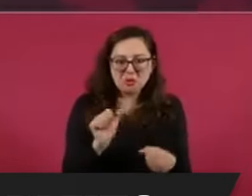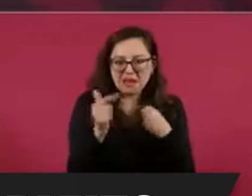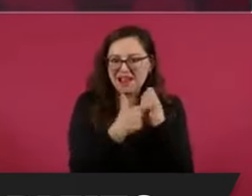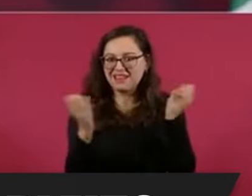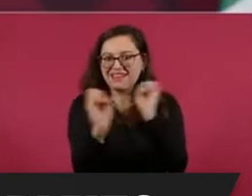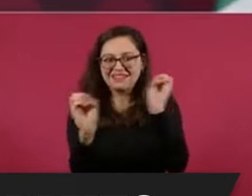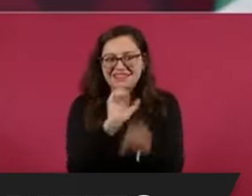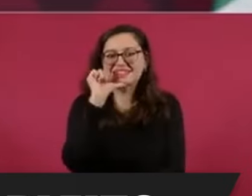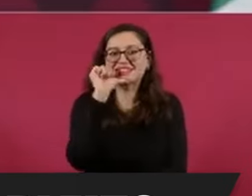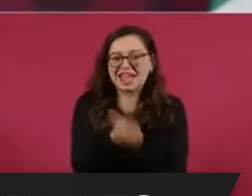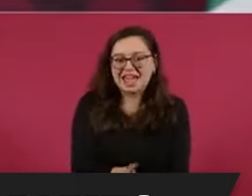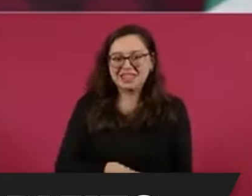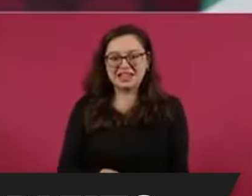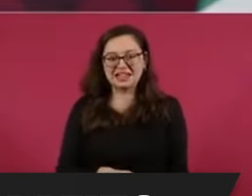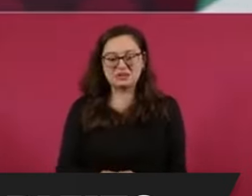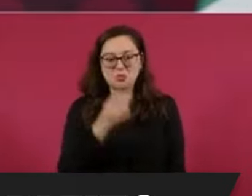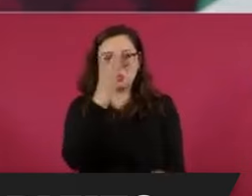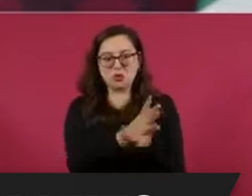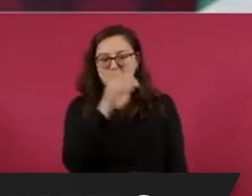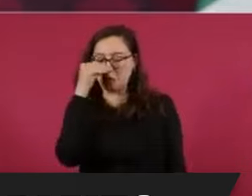fabricado los delitos.